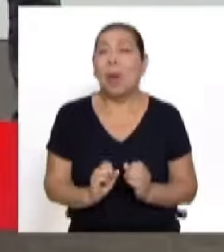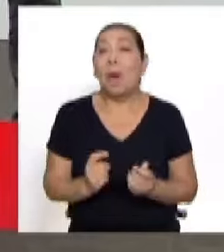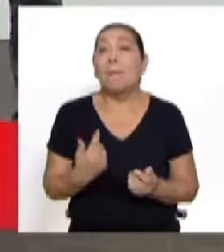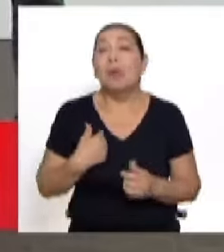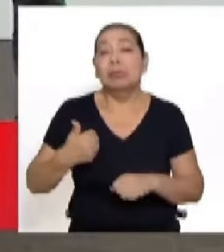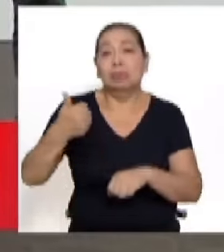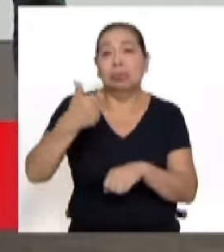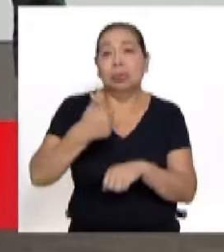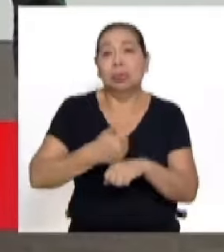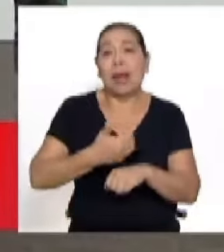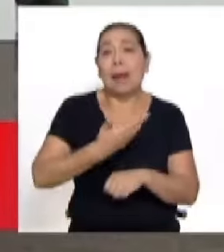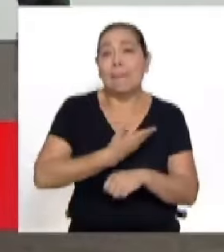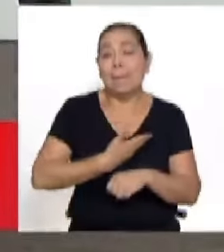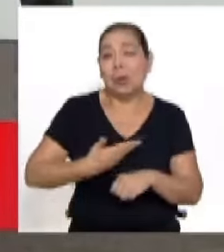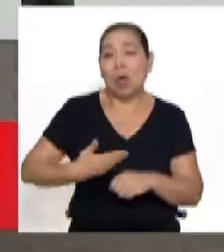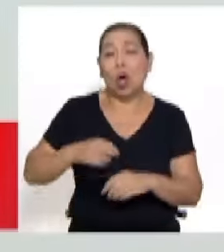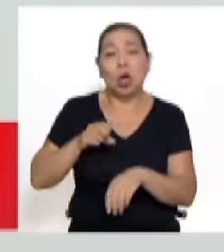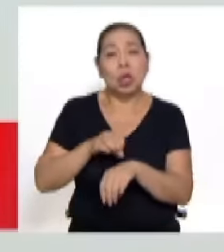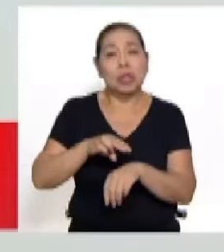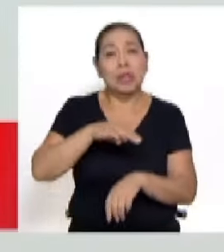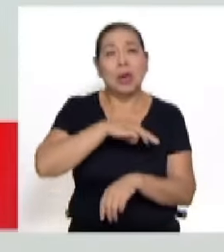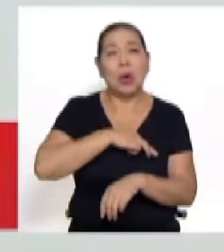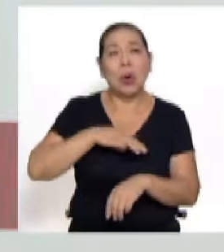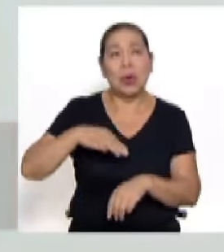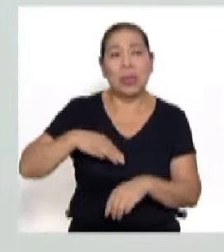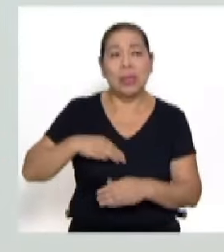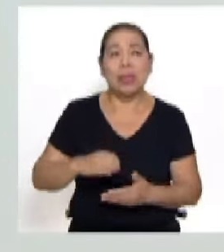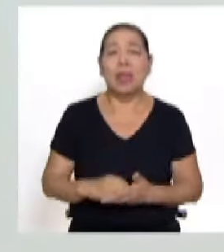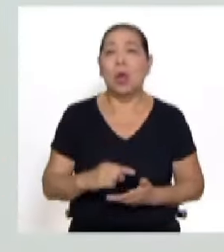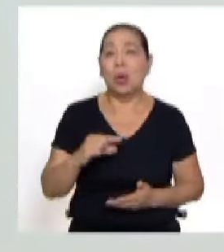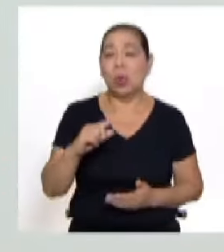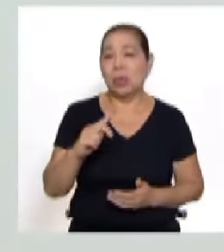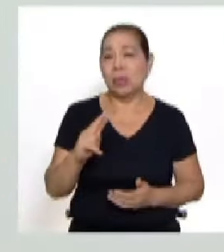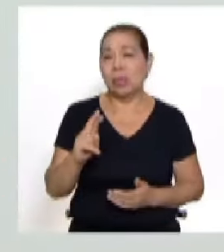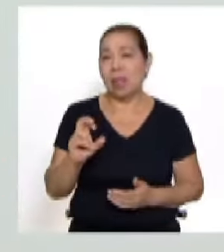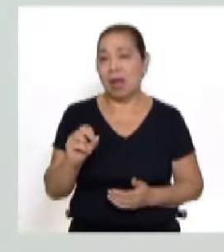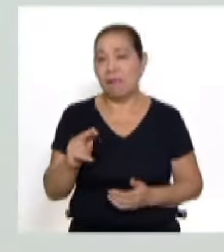encabezado por el presidente del Consejo de Ministros, Gustavo Adrián Zen.